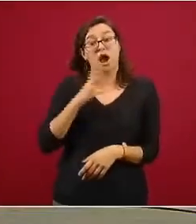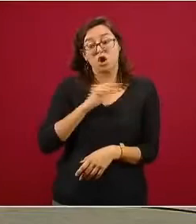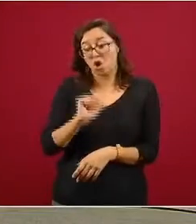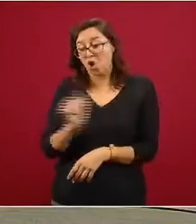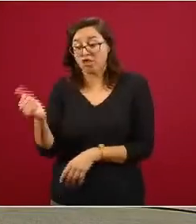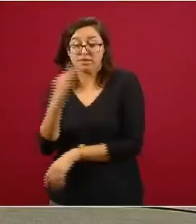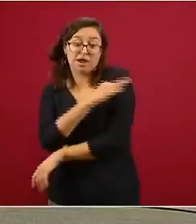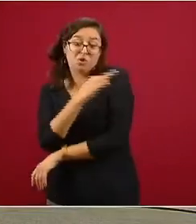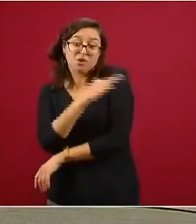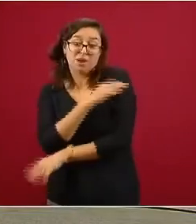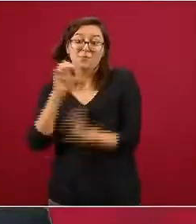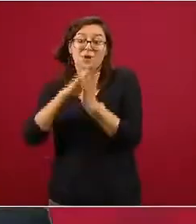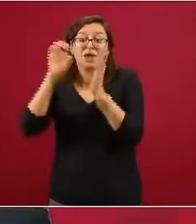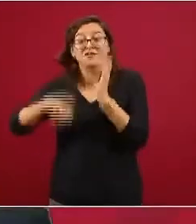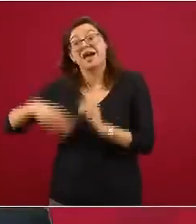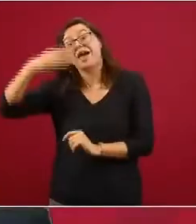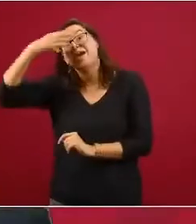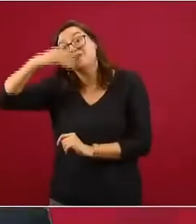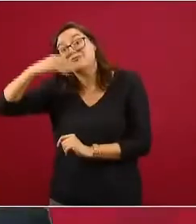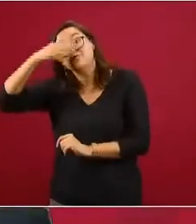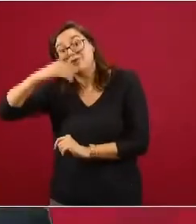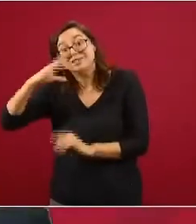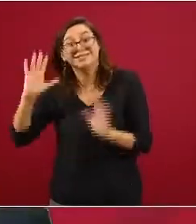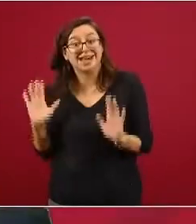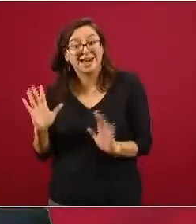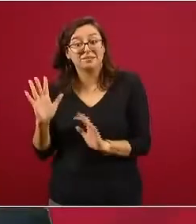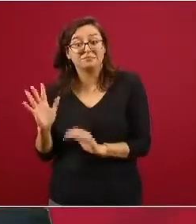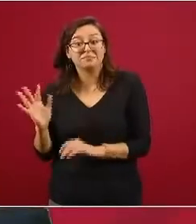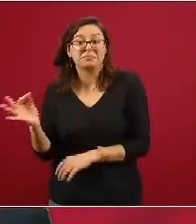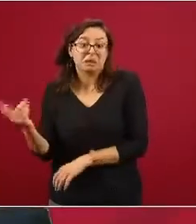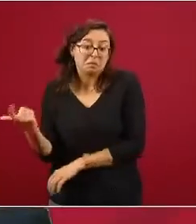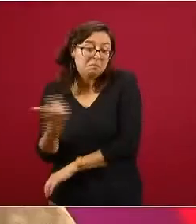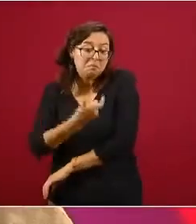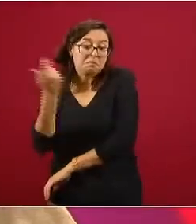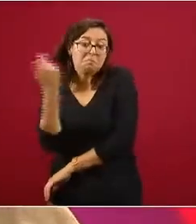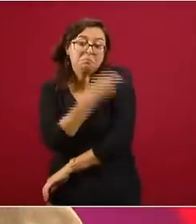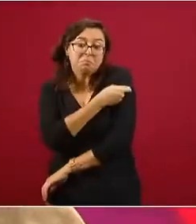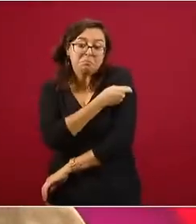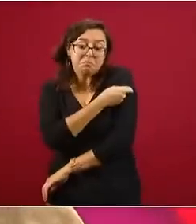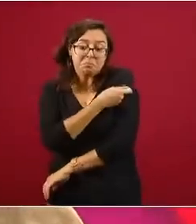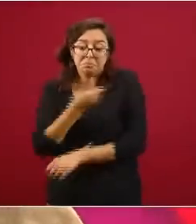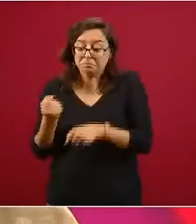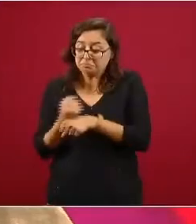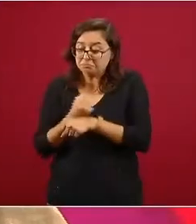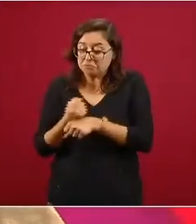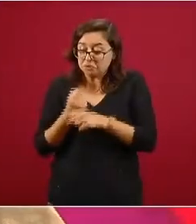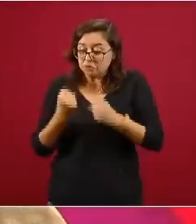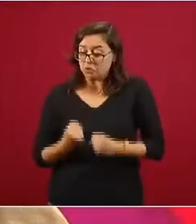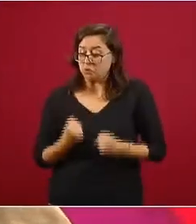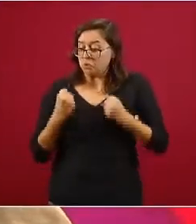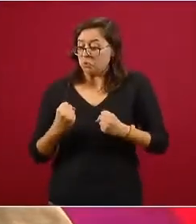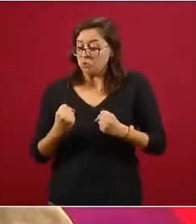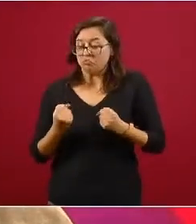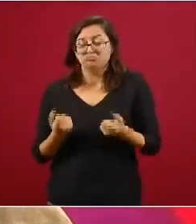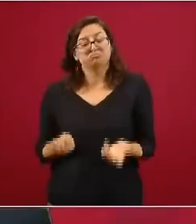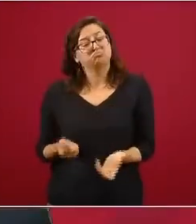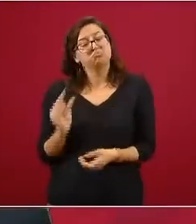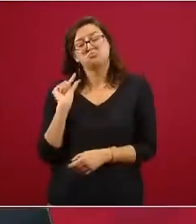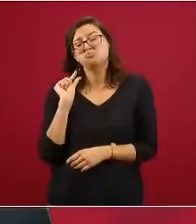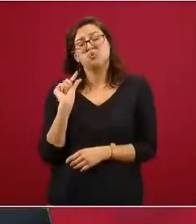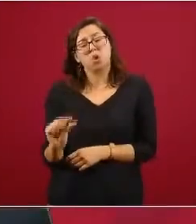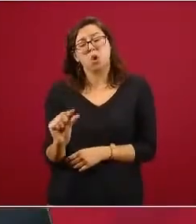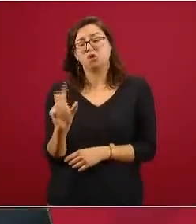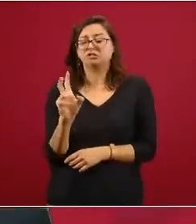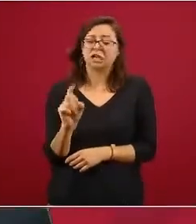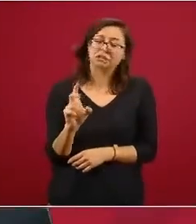de la influenza, que tienen eficacias de inmunidad bajas. Estamos hablando de 35 a 40%